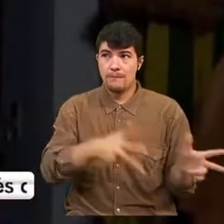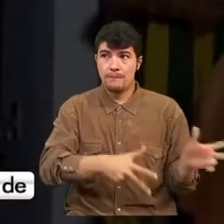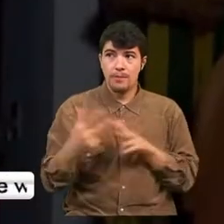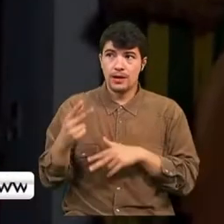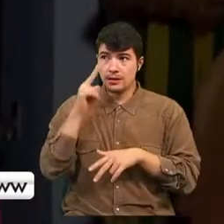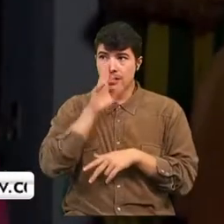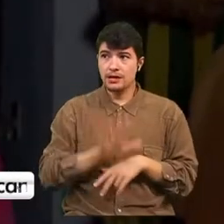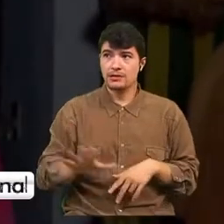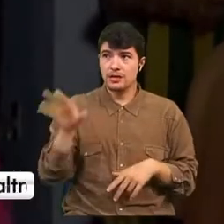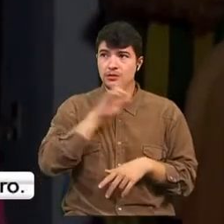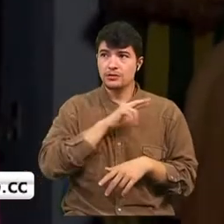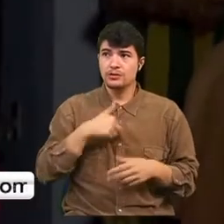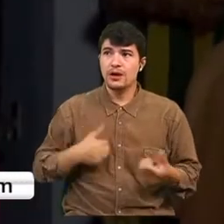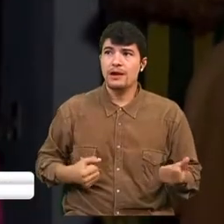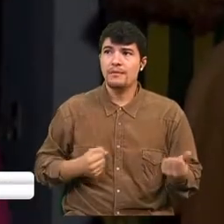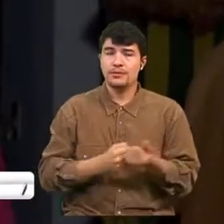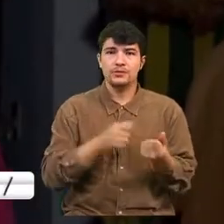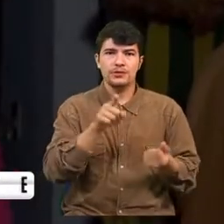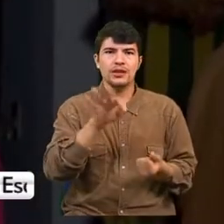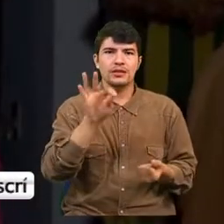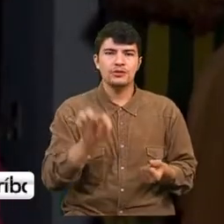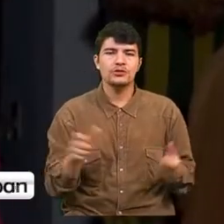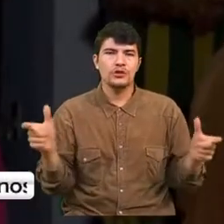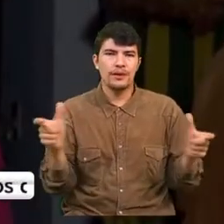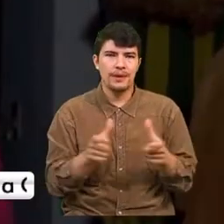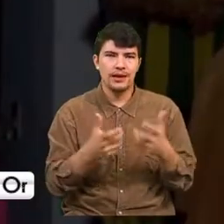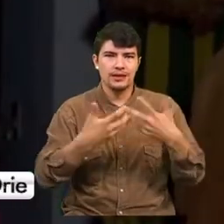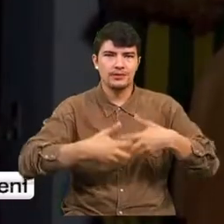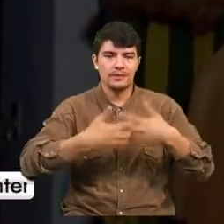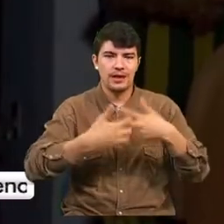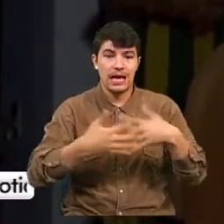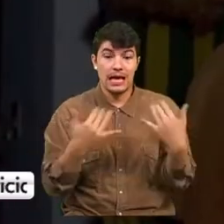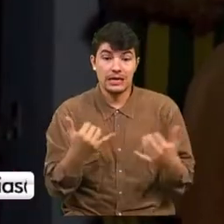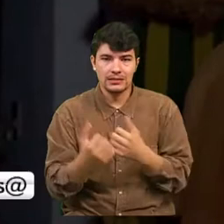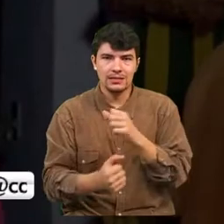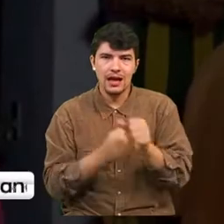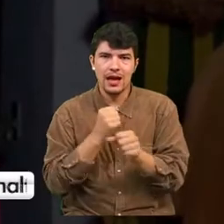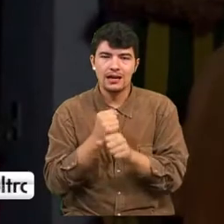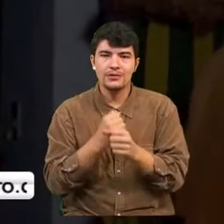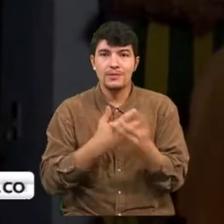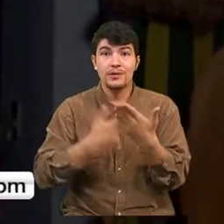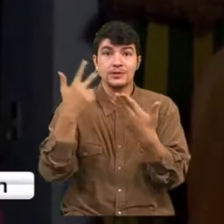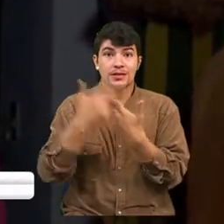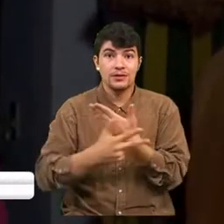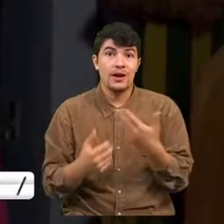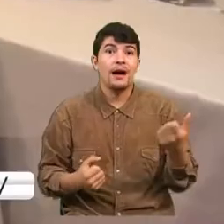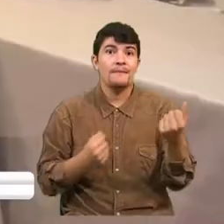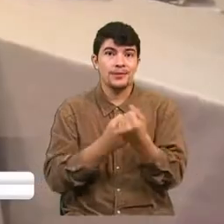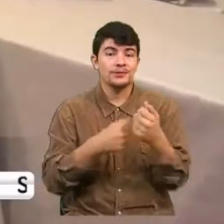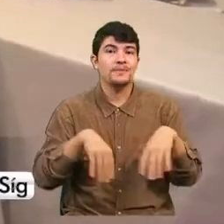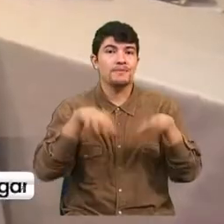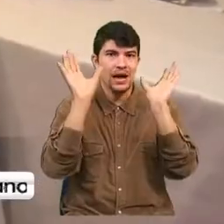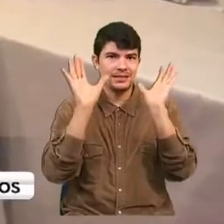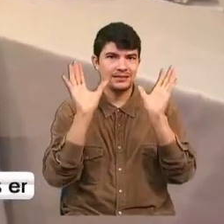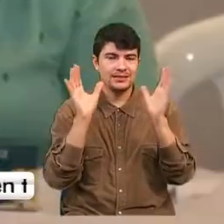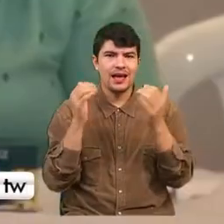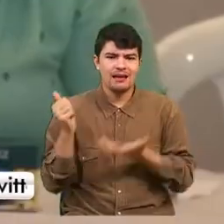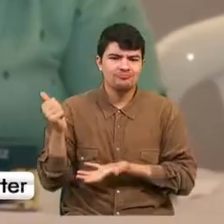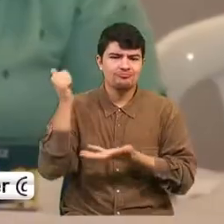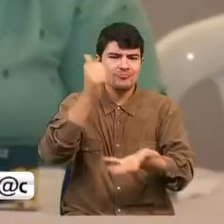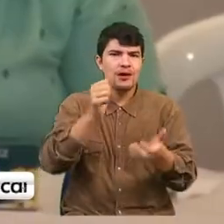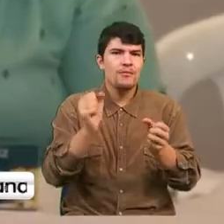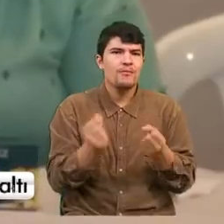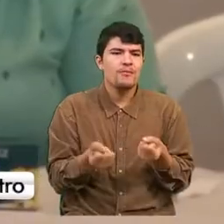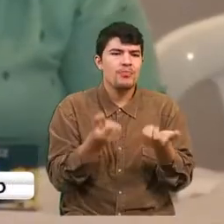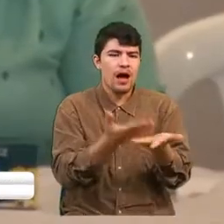18 pequeños emprendimientos, uno asociativo, y para este año el proyecto va más allá. Es un financiamiento que se le otorga con una